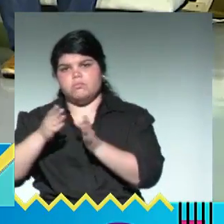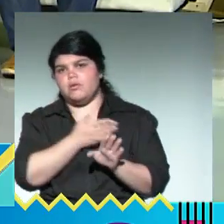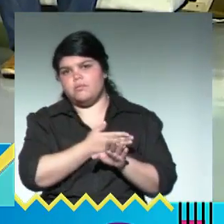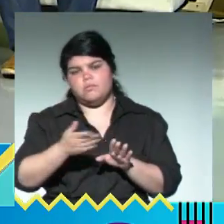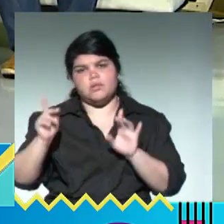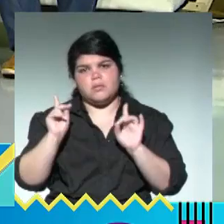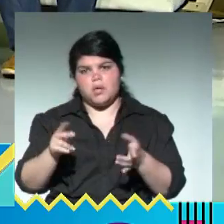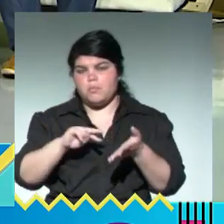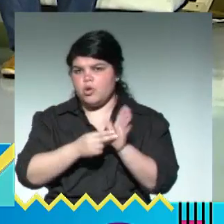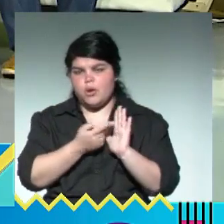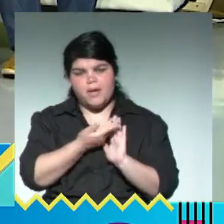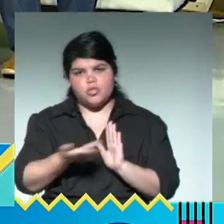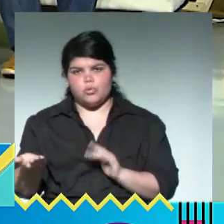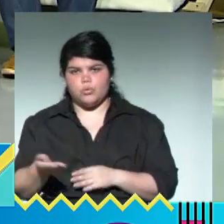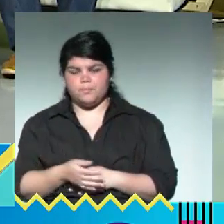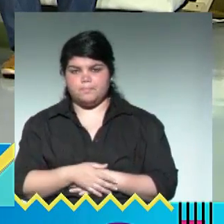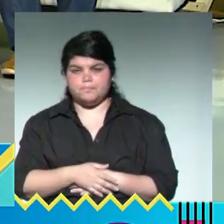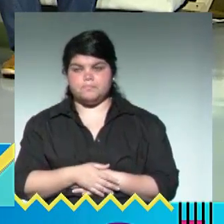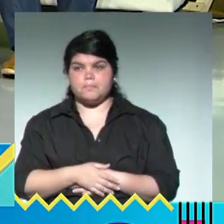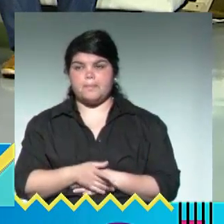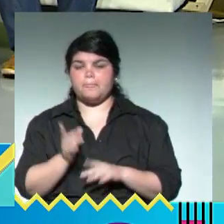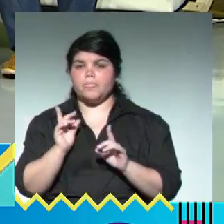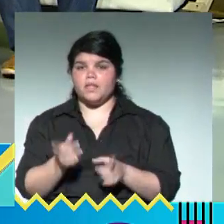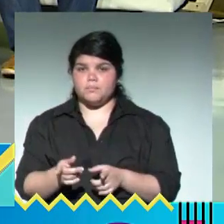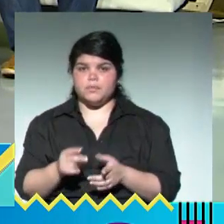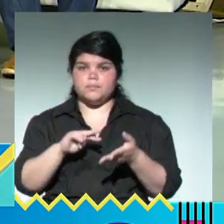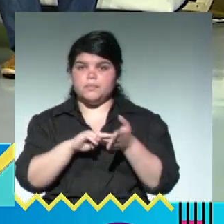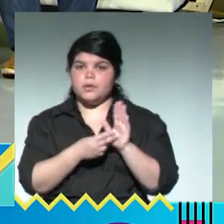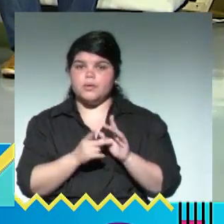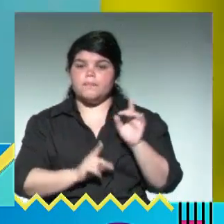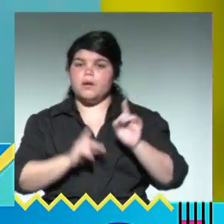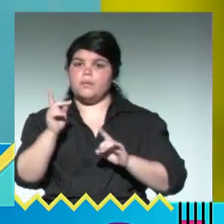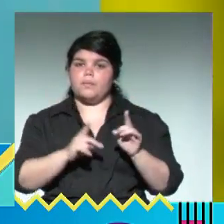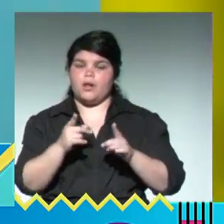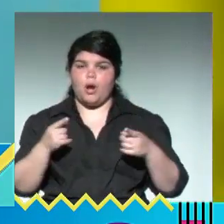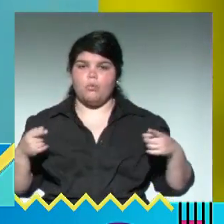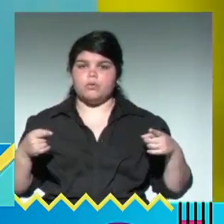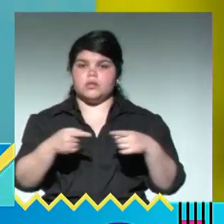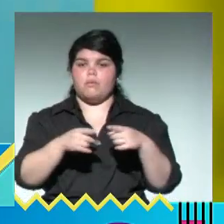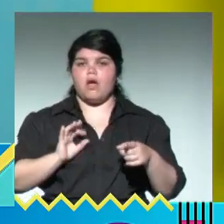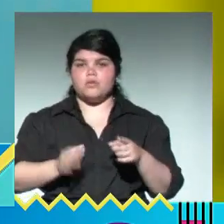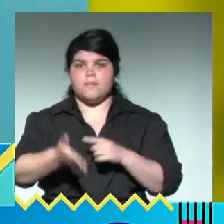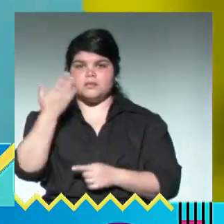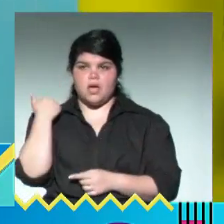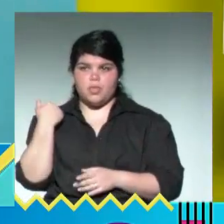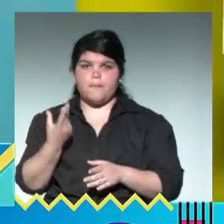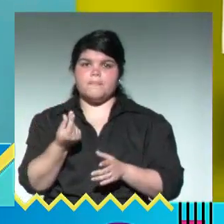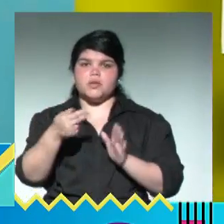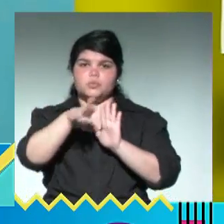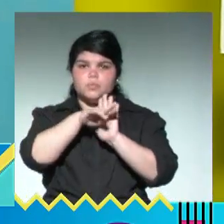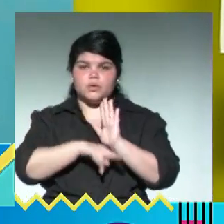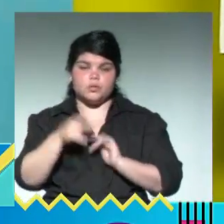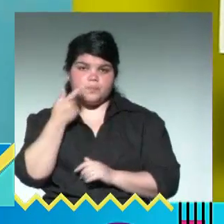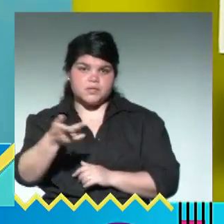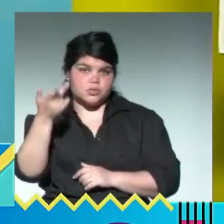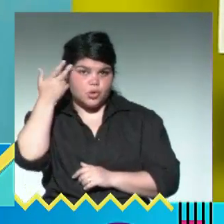Bien, algo que se le ha criticado mucho al gobierno tiene que ver con las metas que se puso, por ejemplo, el año pasado en el presupuesto 2018 con respecto a